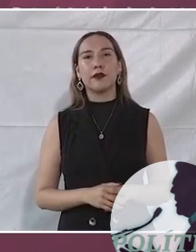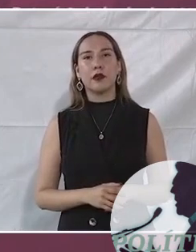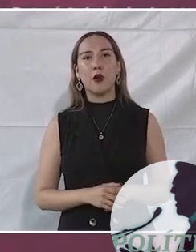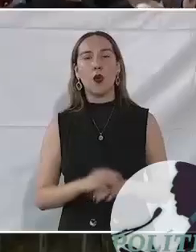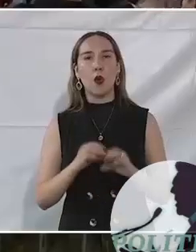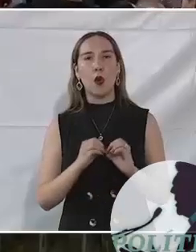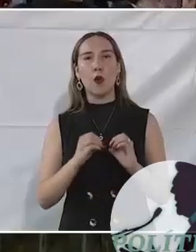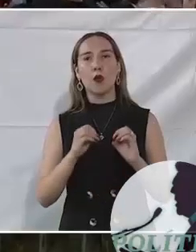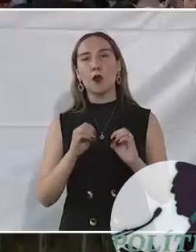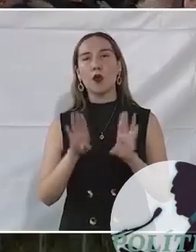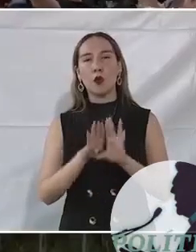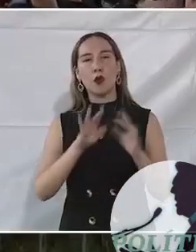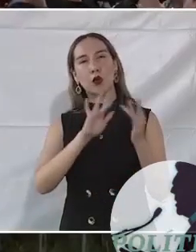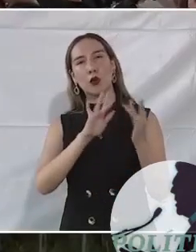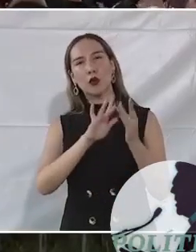para ellos.